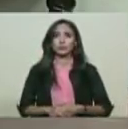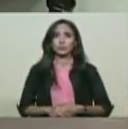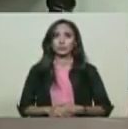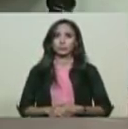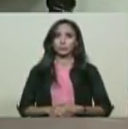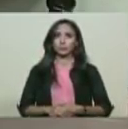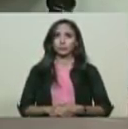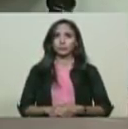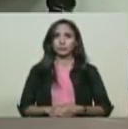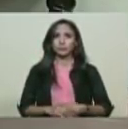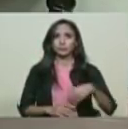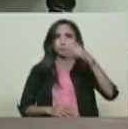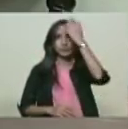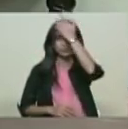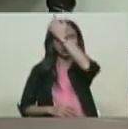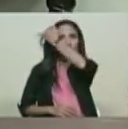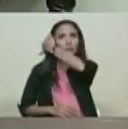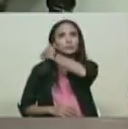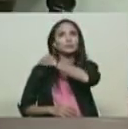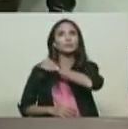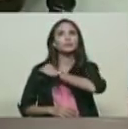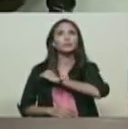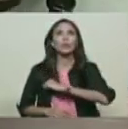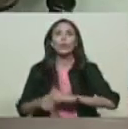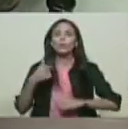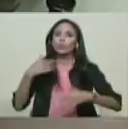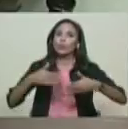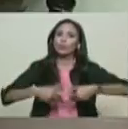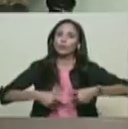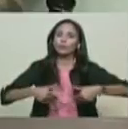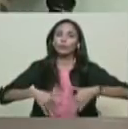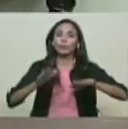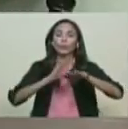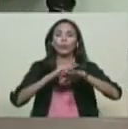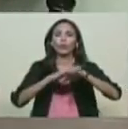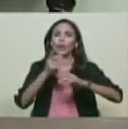porque se regularice un comercio sano